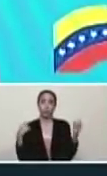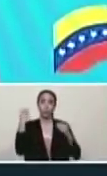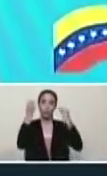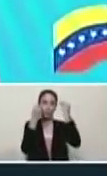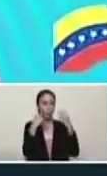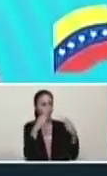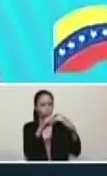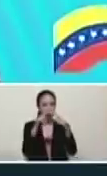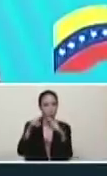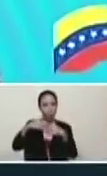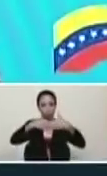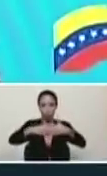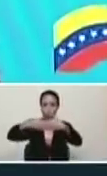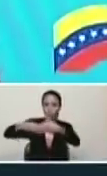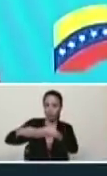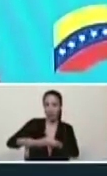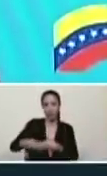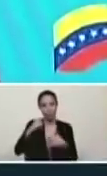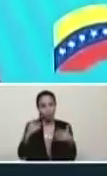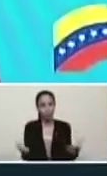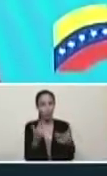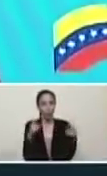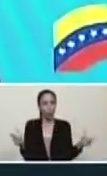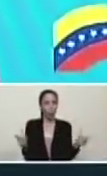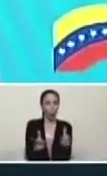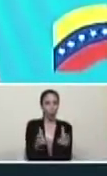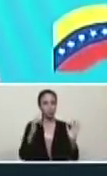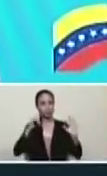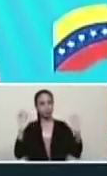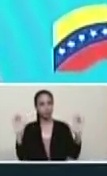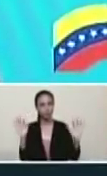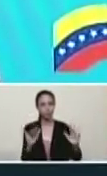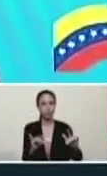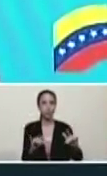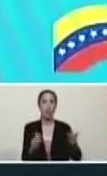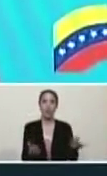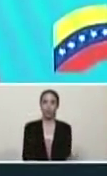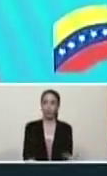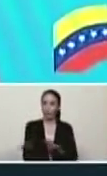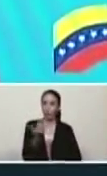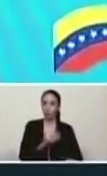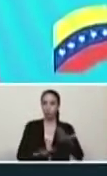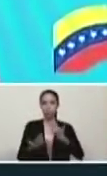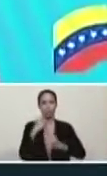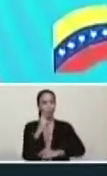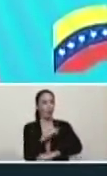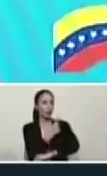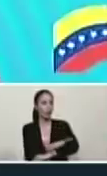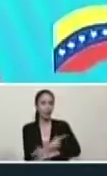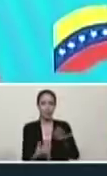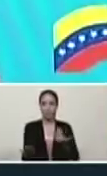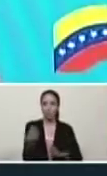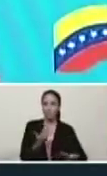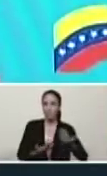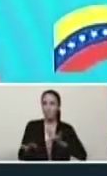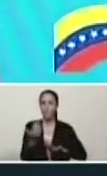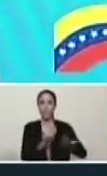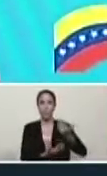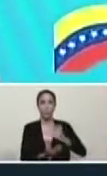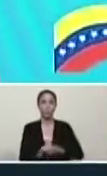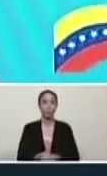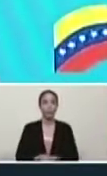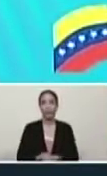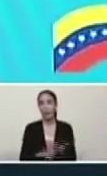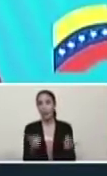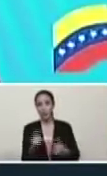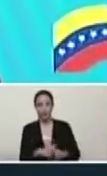verlos, vamos a reunirnos para recibir de ustedes toda su fuerza y para poder